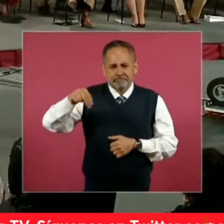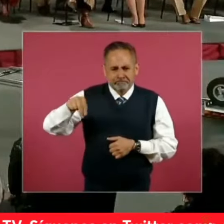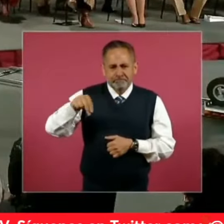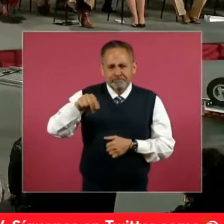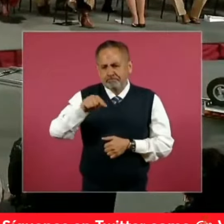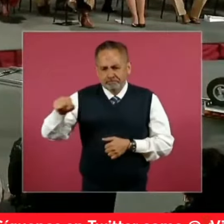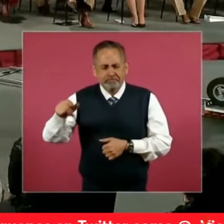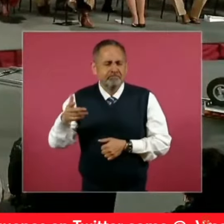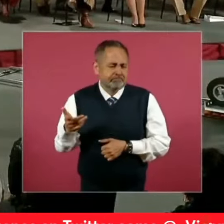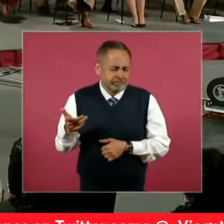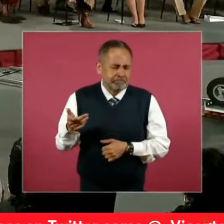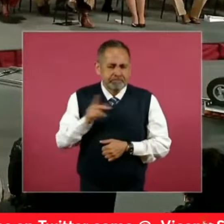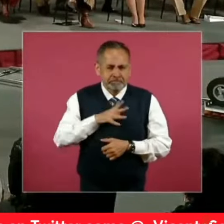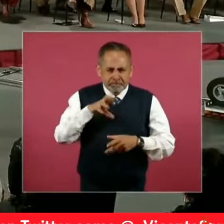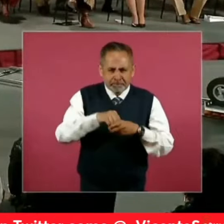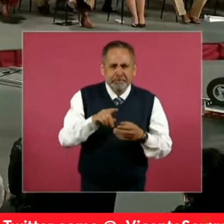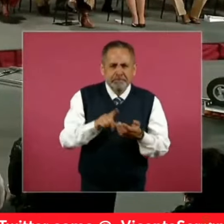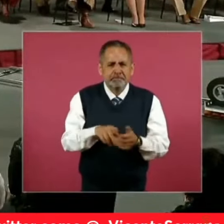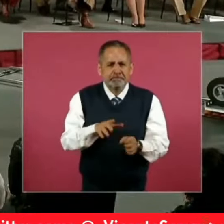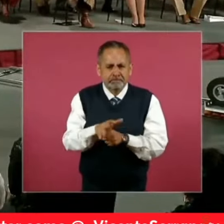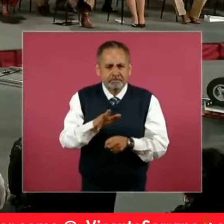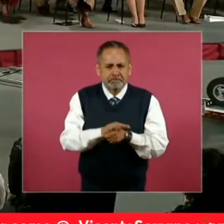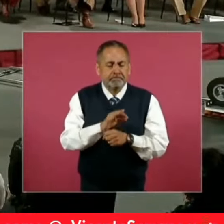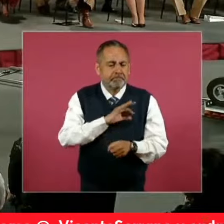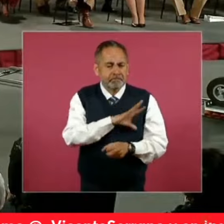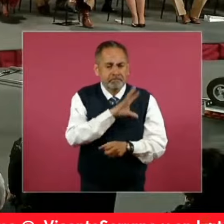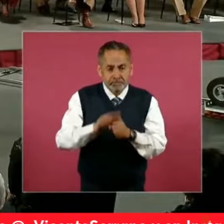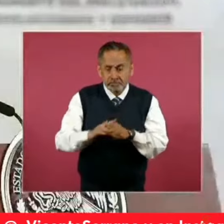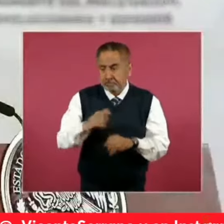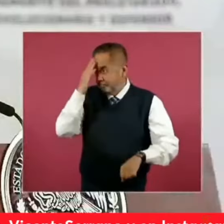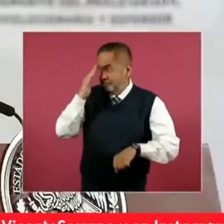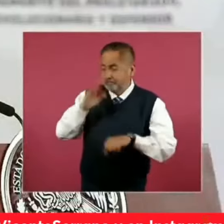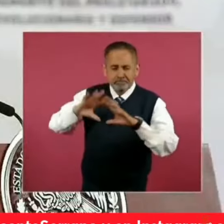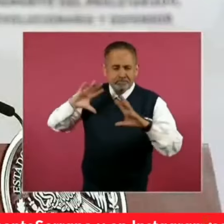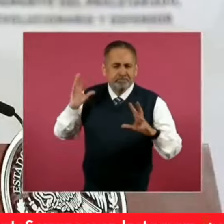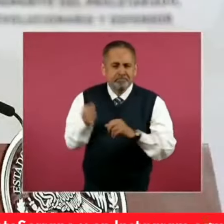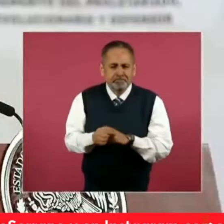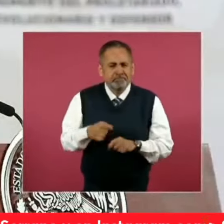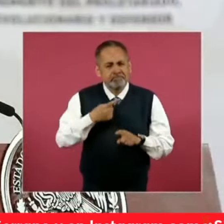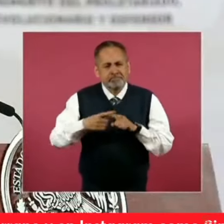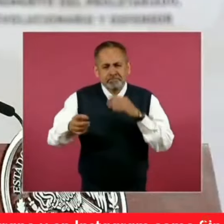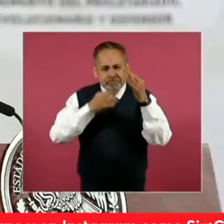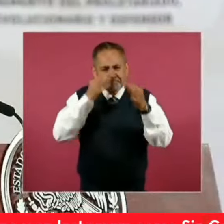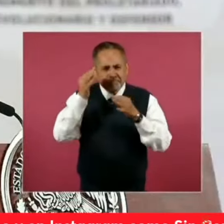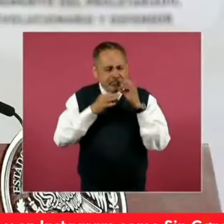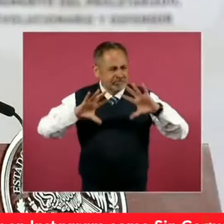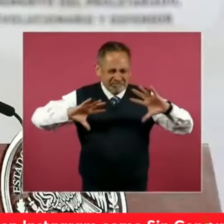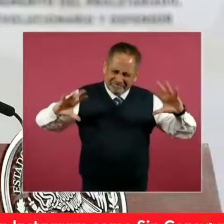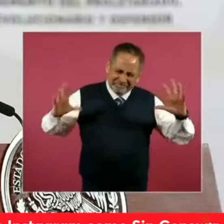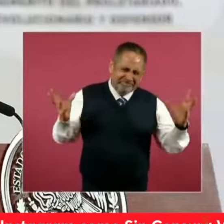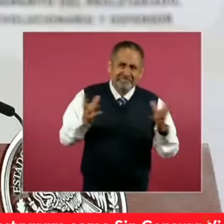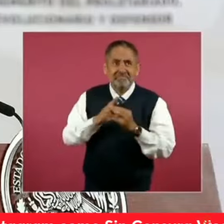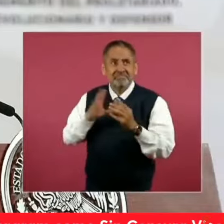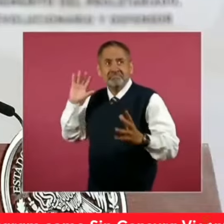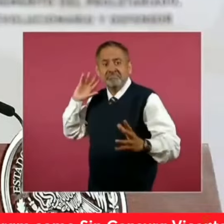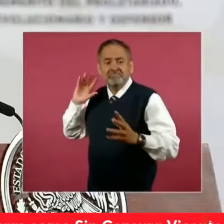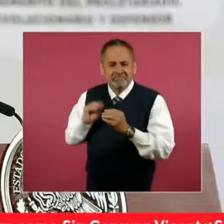del complemento de este, que es Memórica, un repositorio de difusión y promoción que